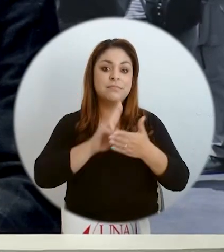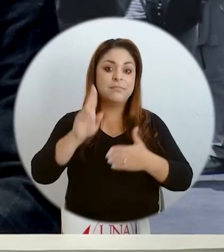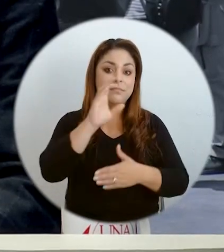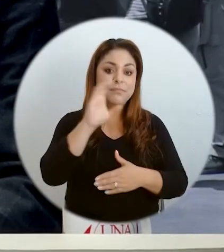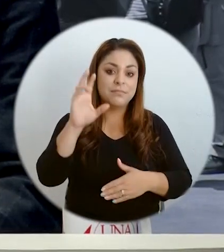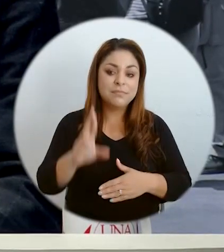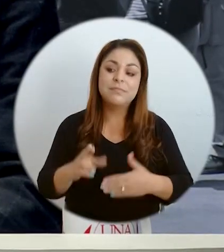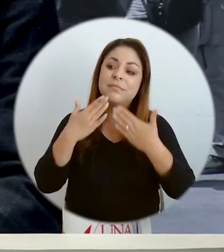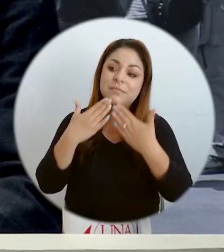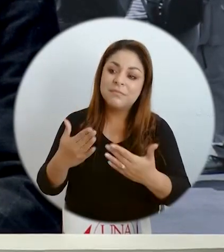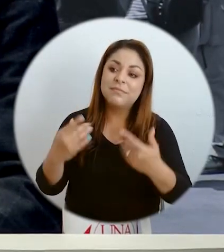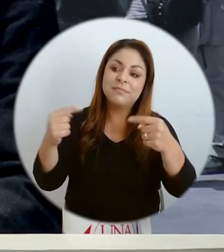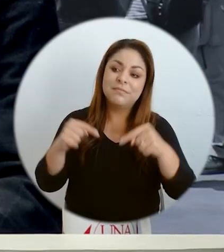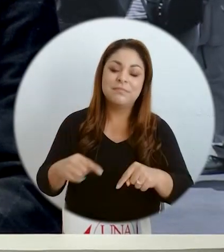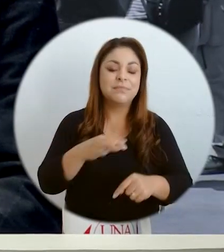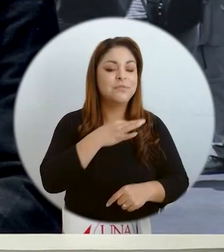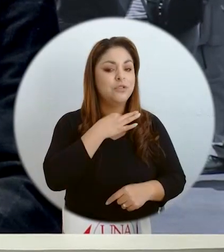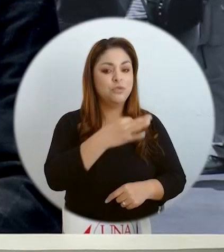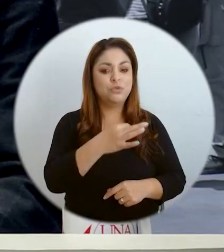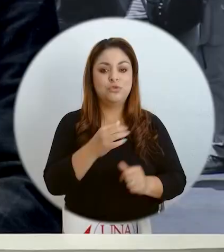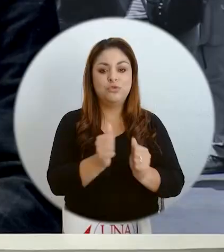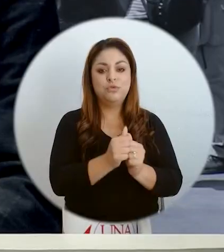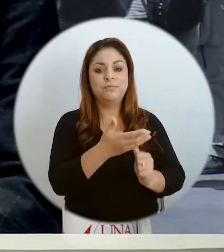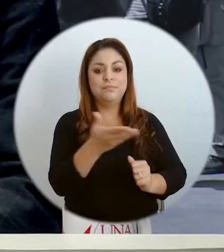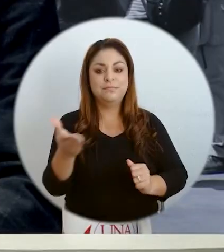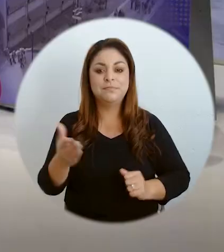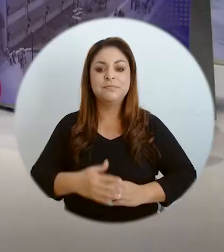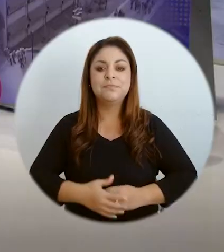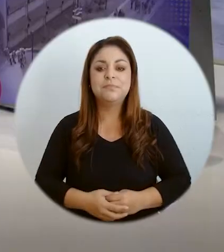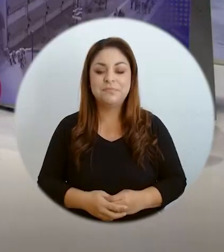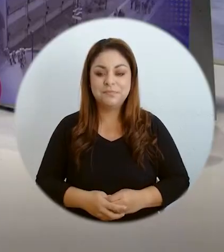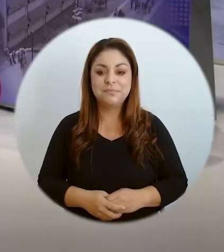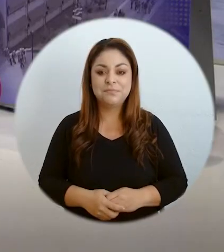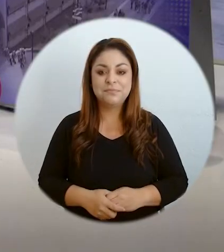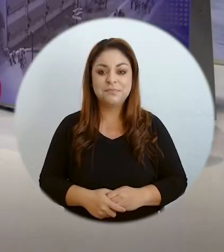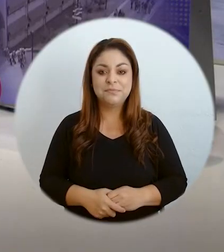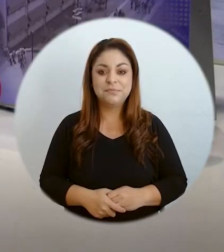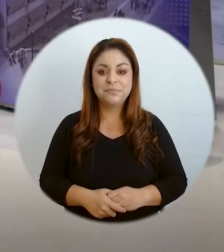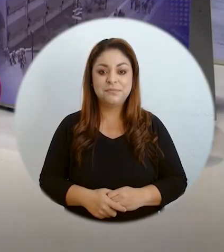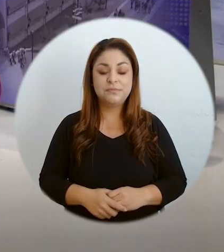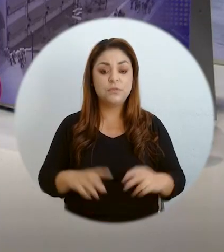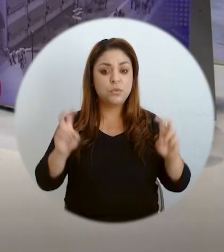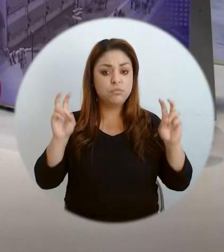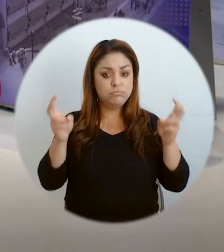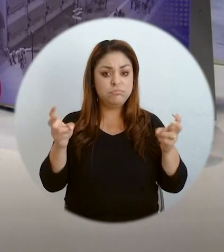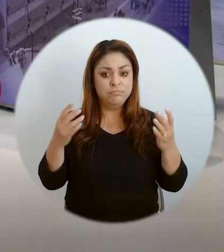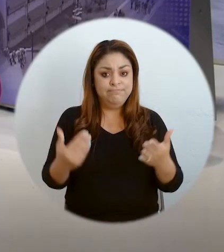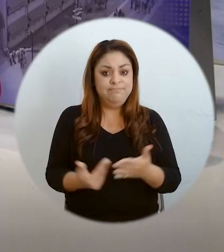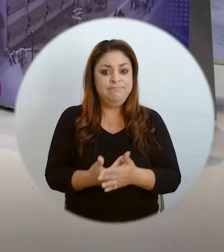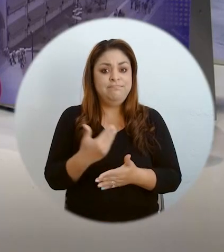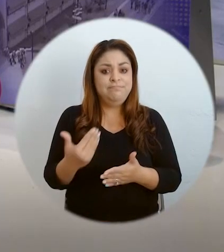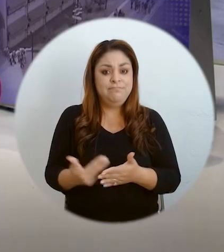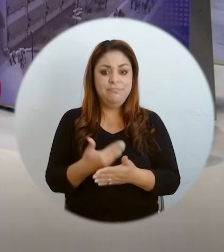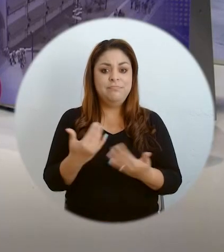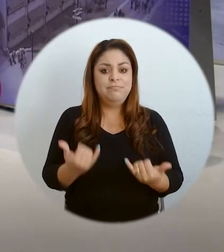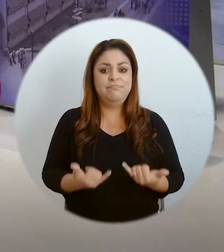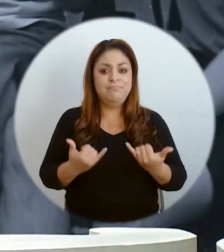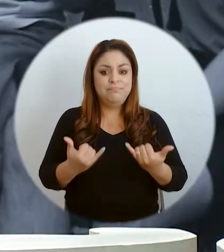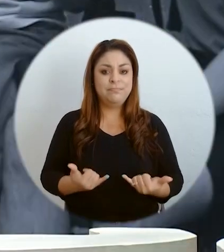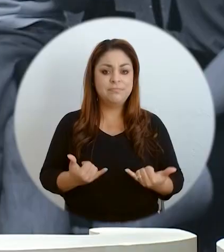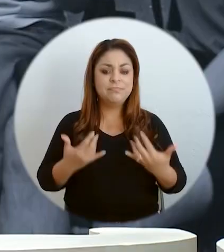de Costa Rica. Gracias por estar con nosotros. Un gusto estar aquí. Un tema bastante actual, del que se ha hablado